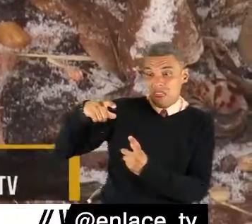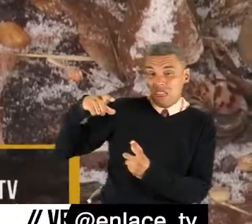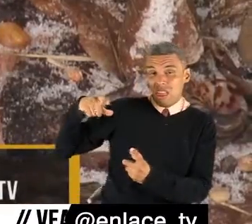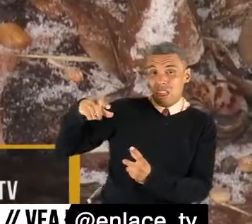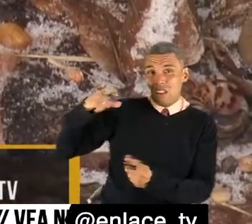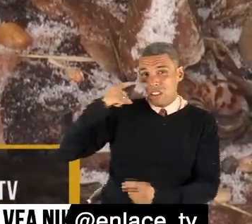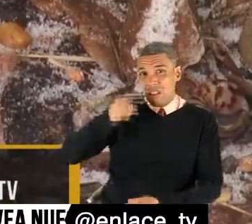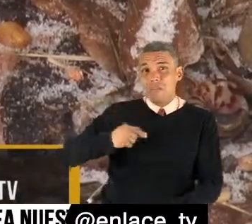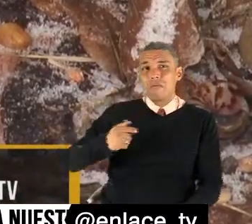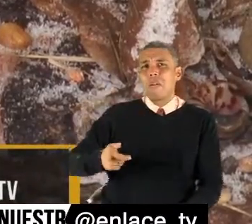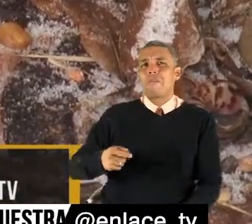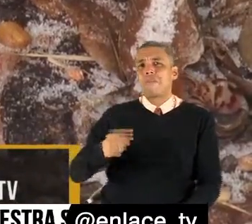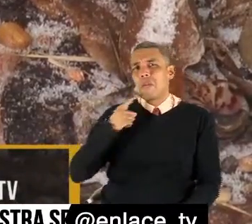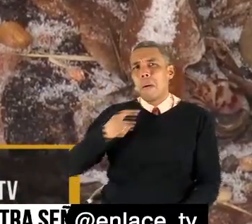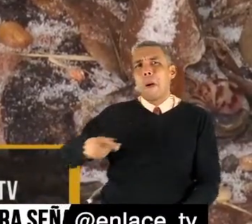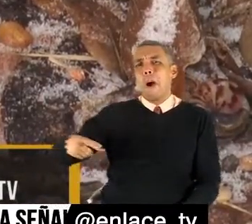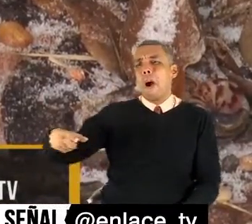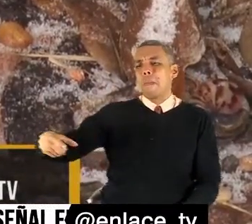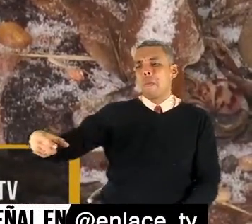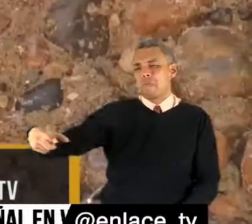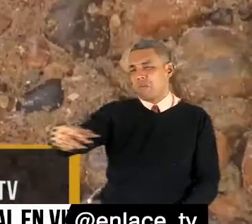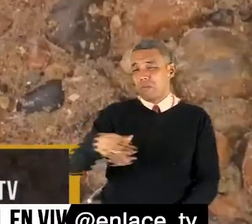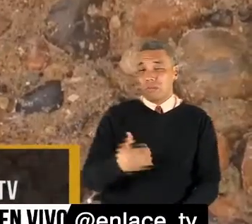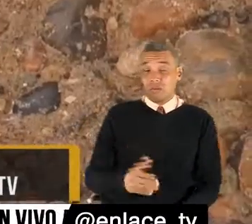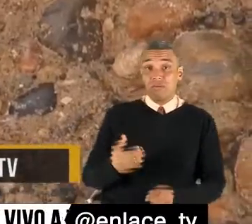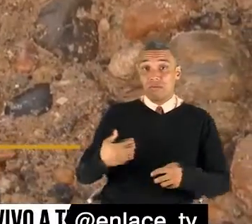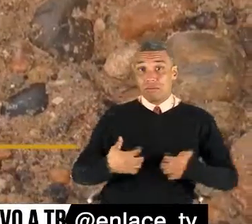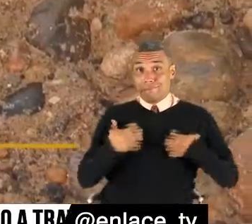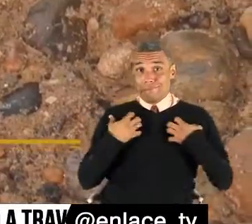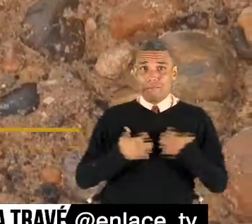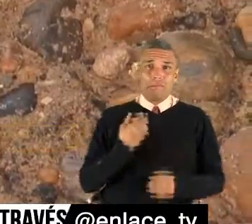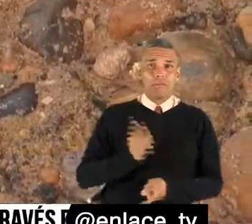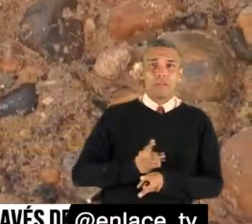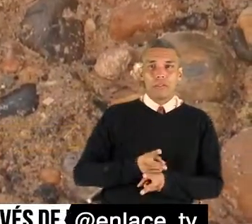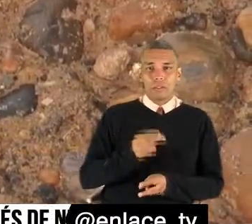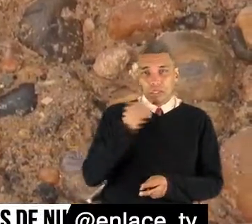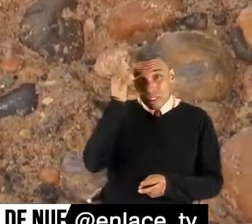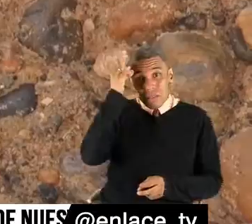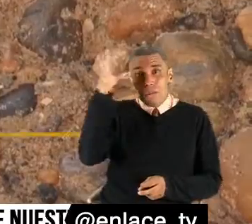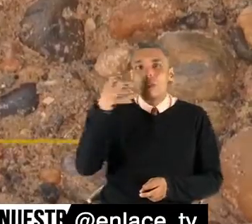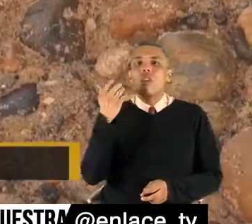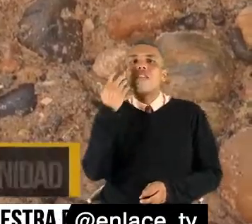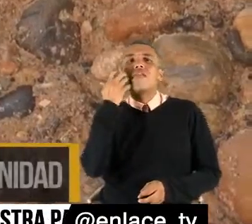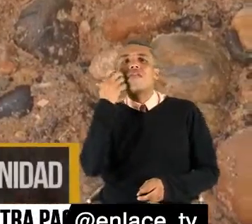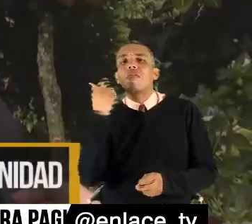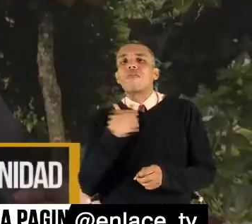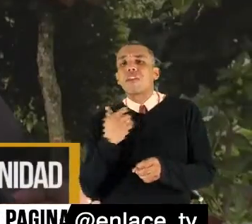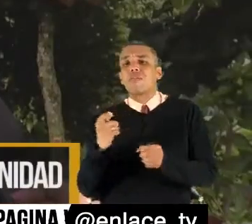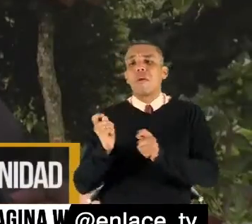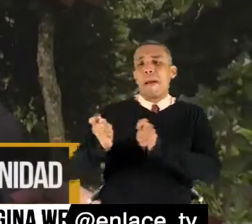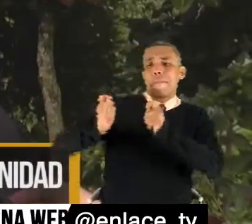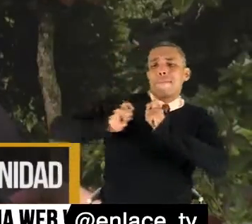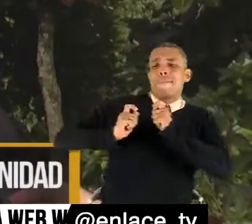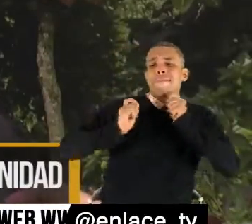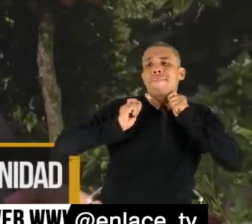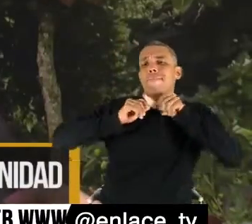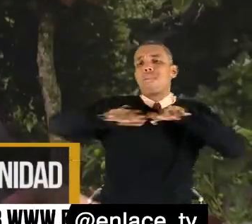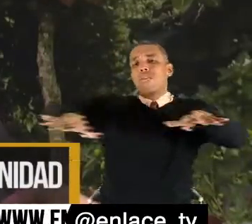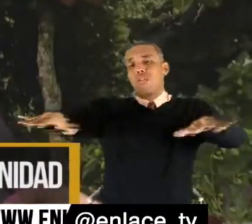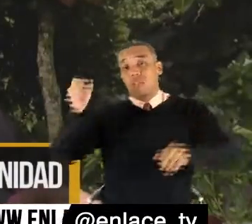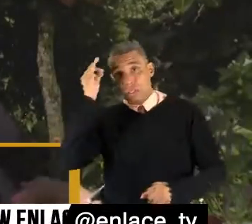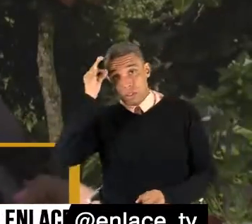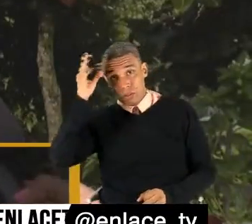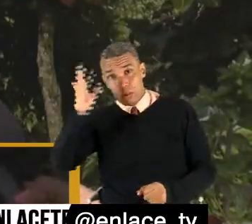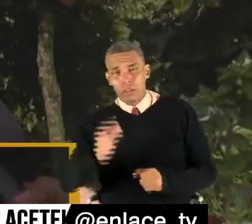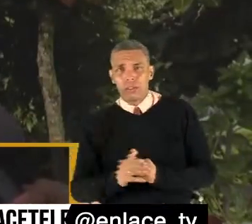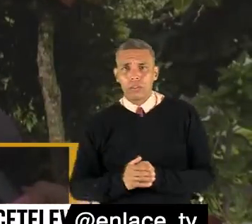Por la proliferación masiva de estas especies, la comunidad teme por el despliegue de enfermedades causadas por estos animales. Hace unos 3 años